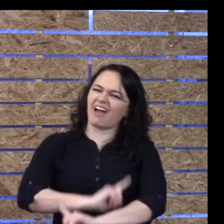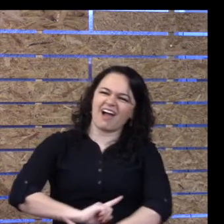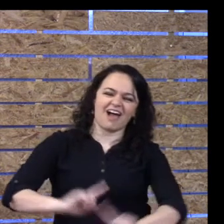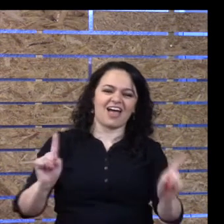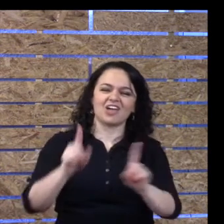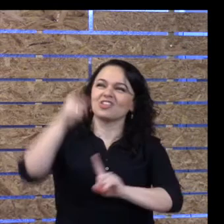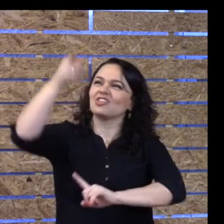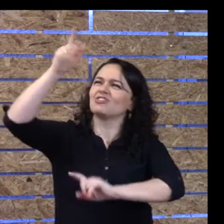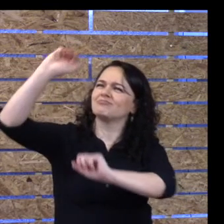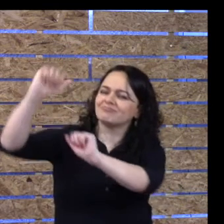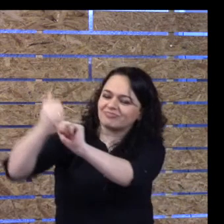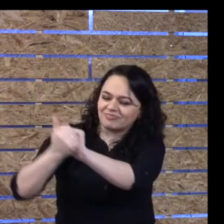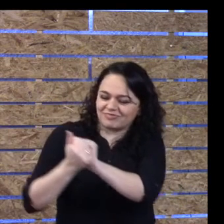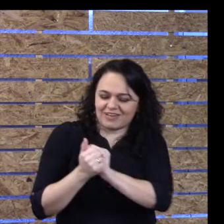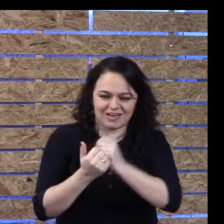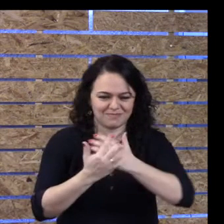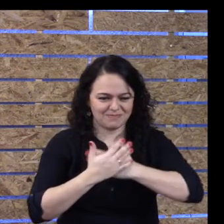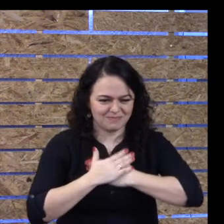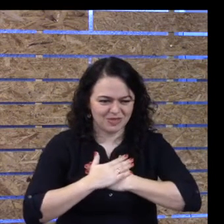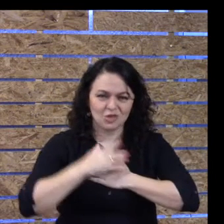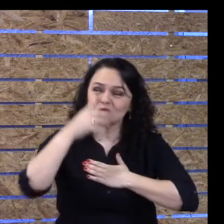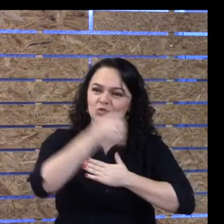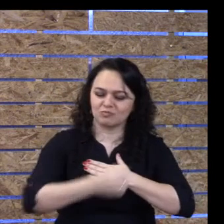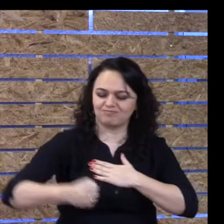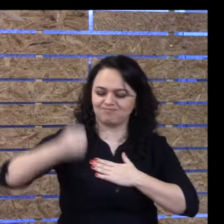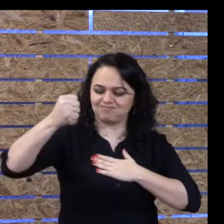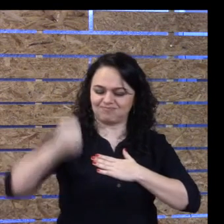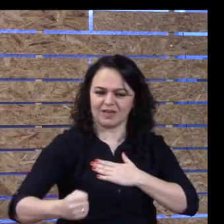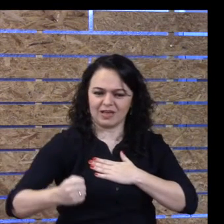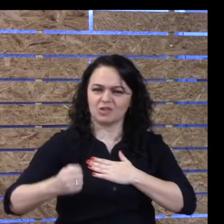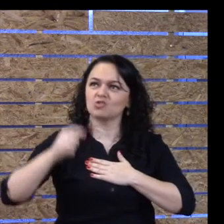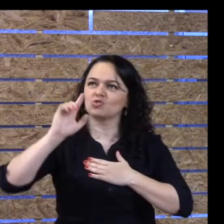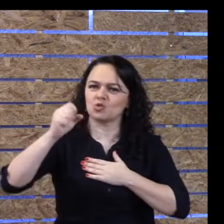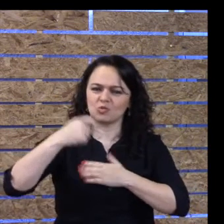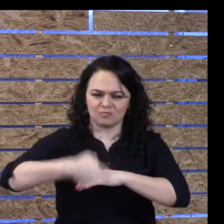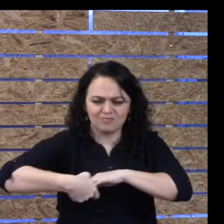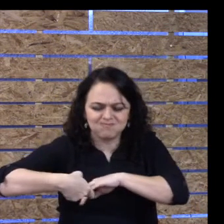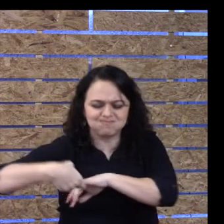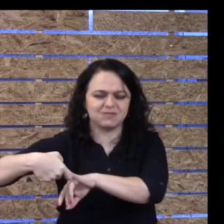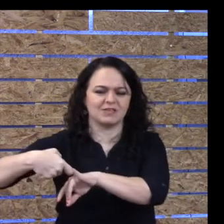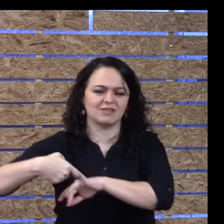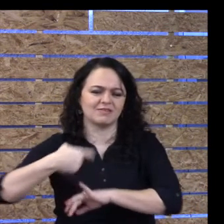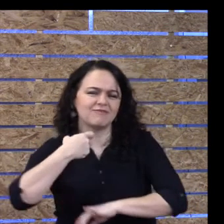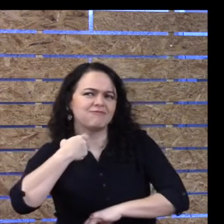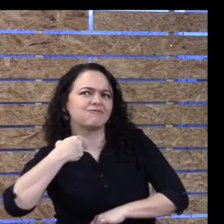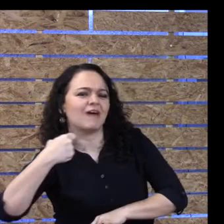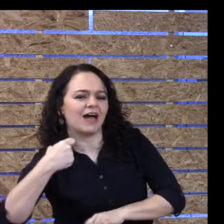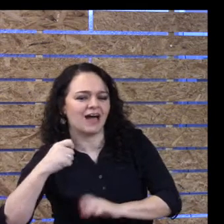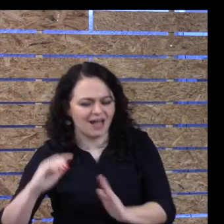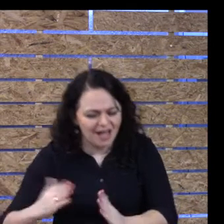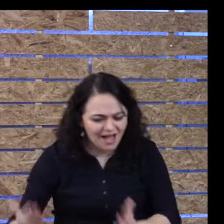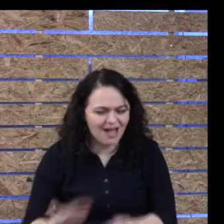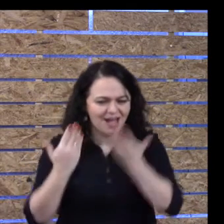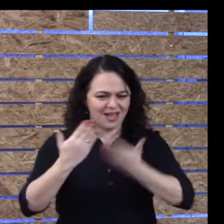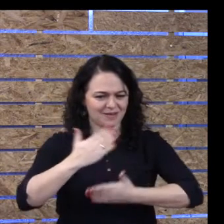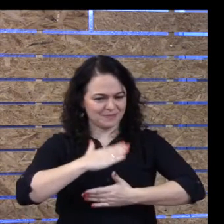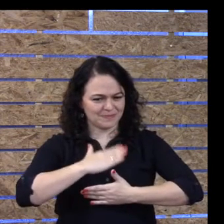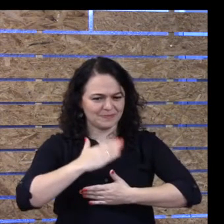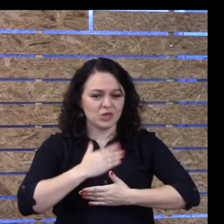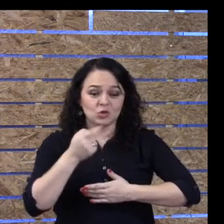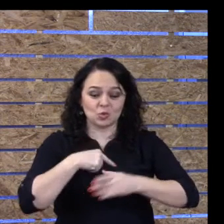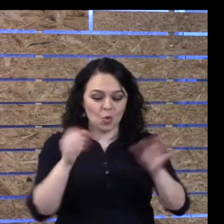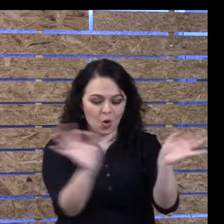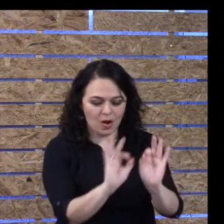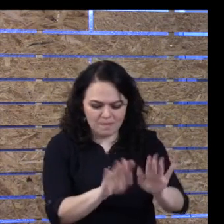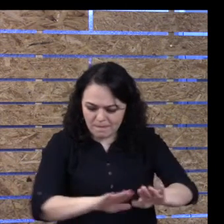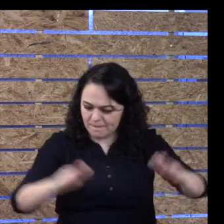tú estarás conmigo. Tu vara y tu cayado me infundirán aliento. Aderezas